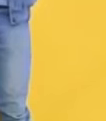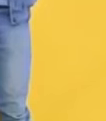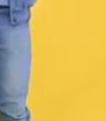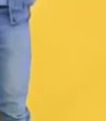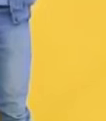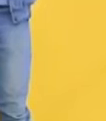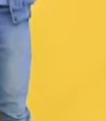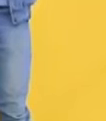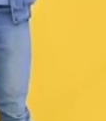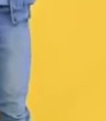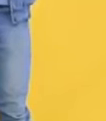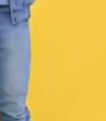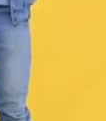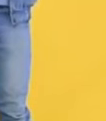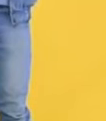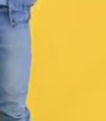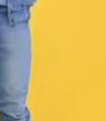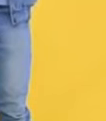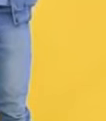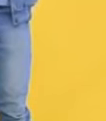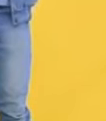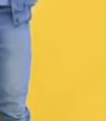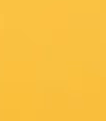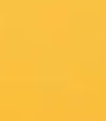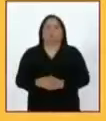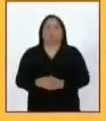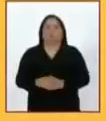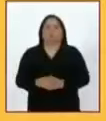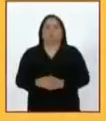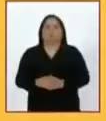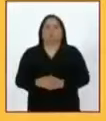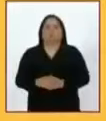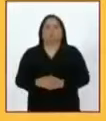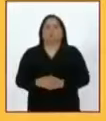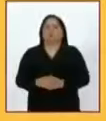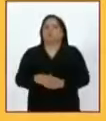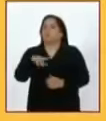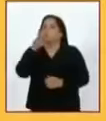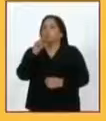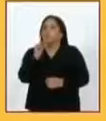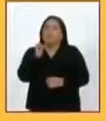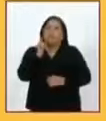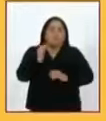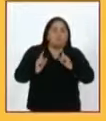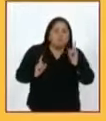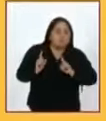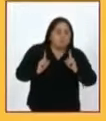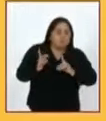regresen a clases, lo cual será muy emocionante. Sin mayor preámbulo,